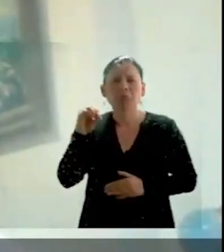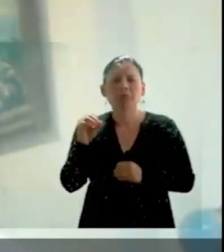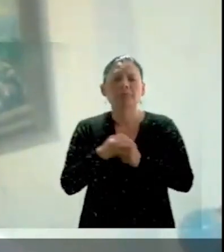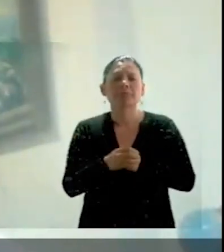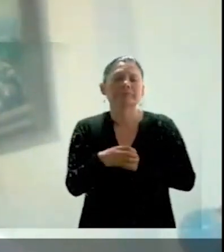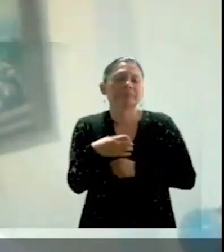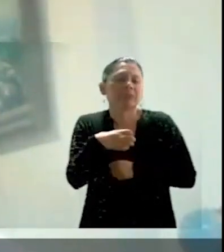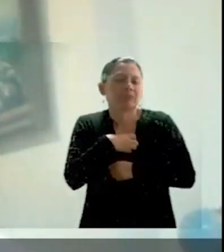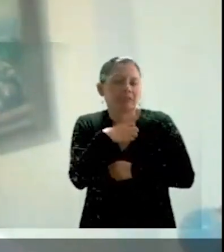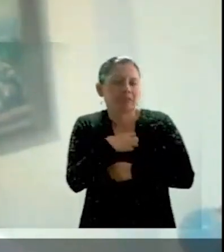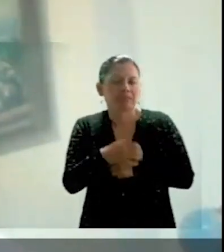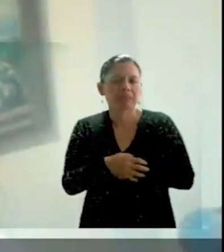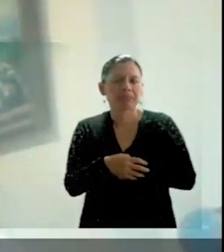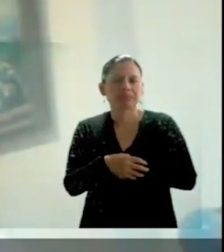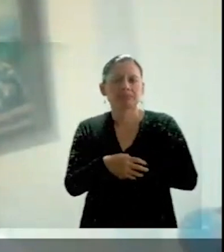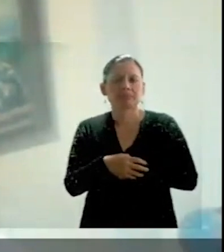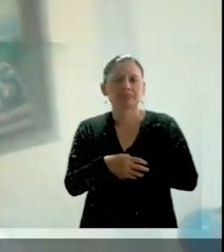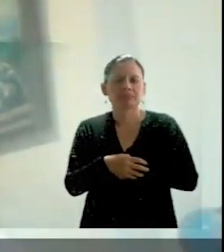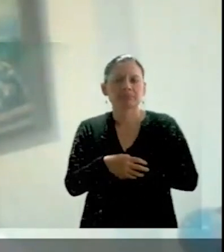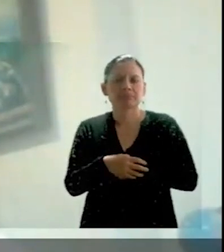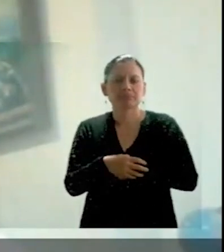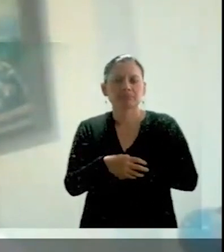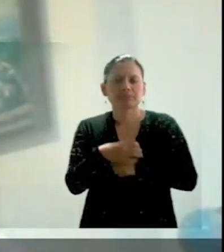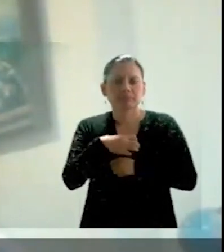una queja que realmente pues,